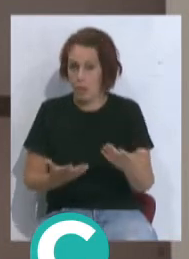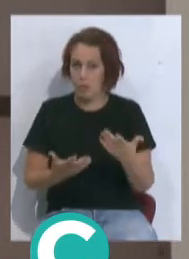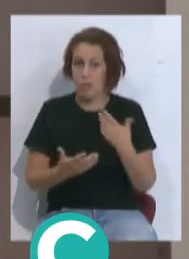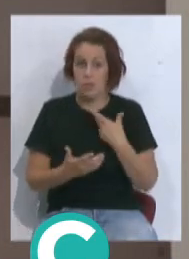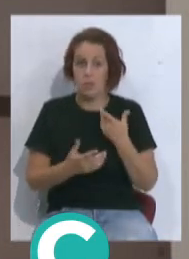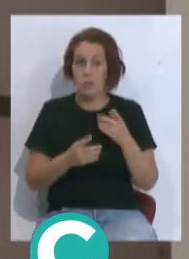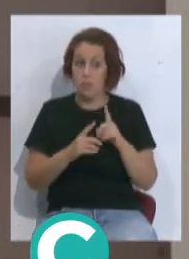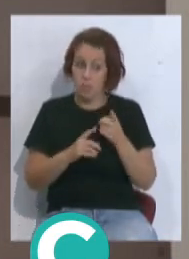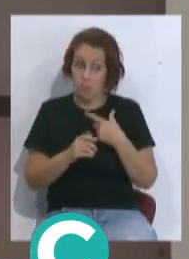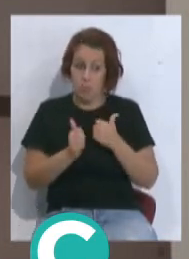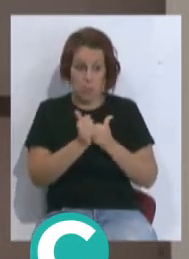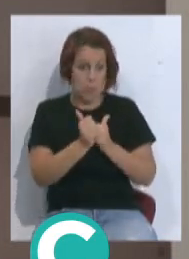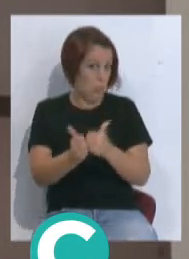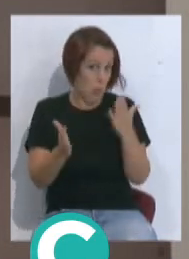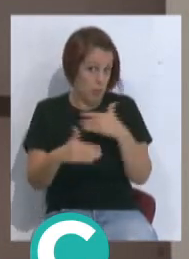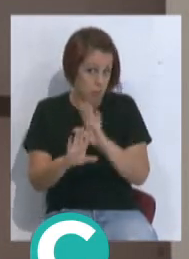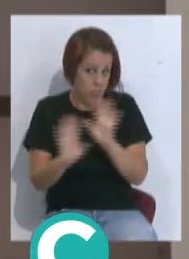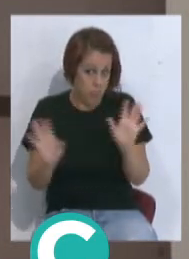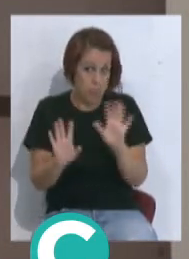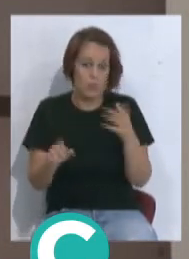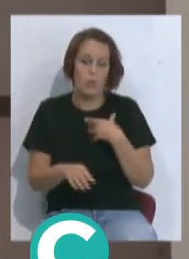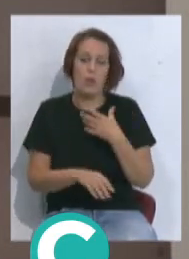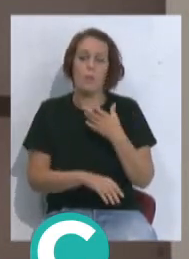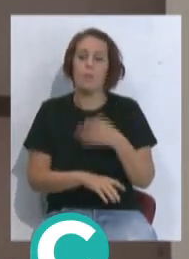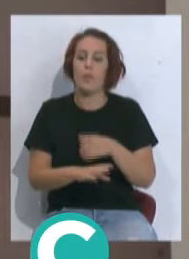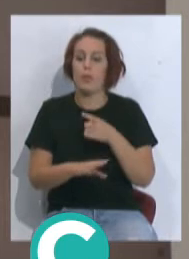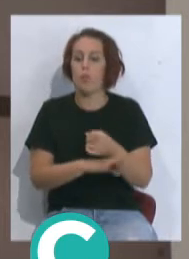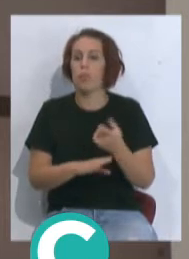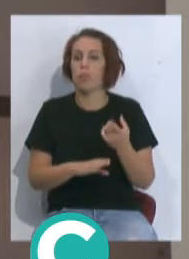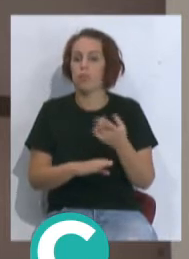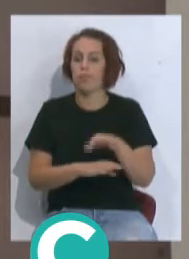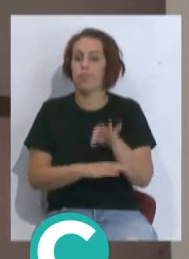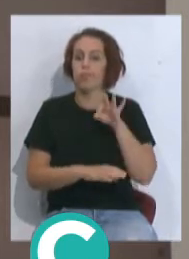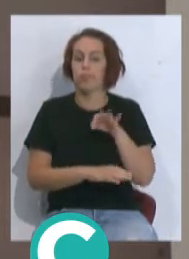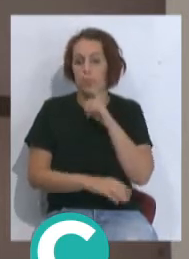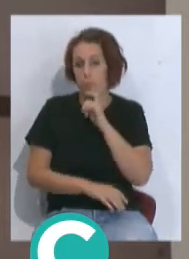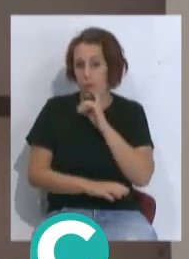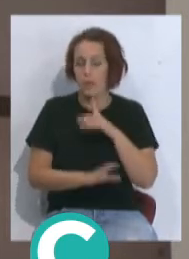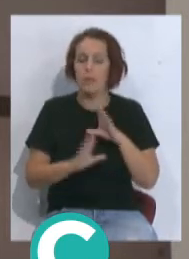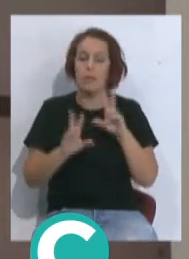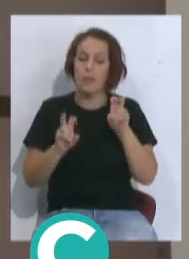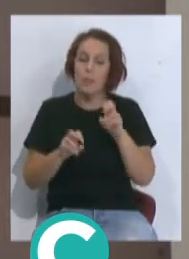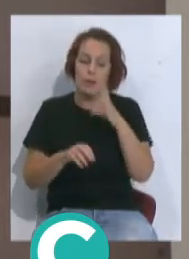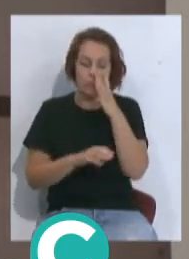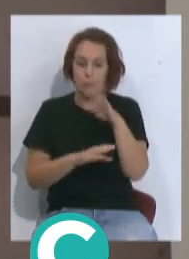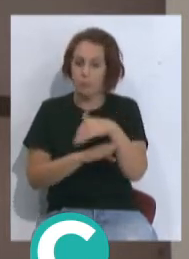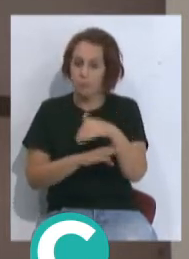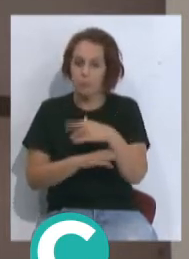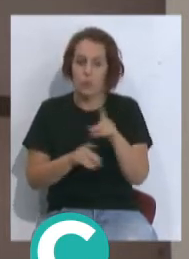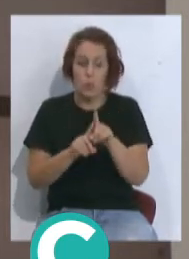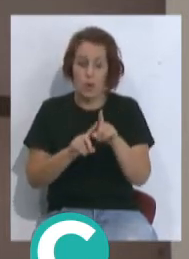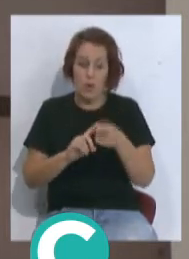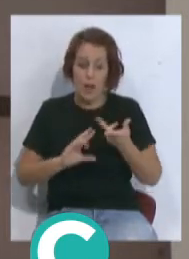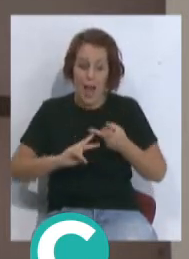seguido nadie, también hay que decirlo. Pero bueno, es una decisión complicada. En cuanto a las callejeras, es que está en el ADN de